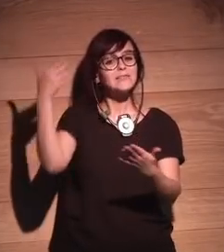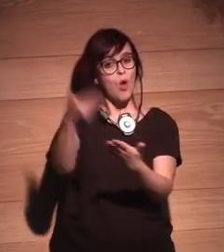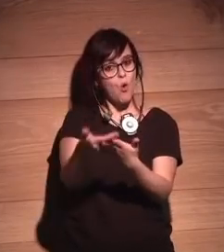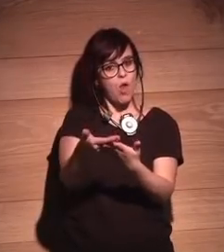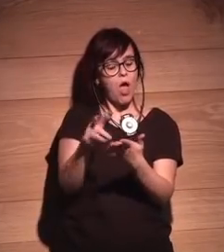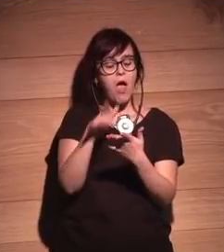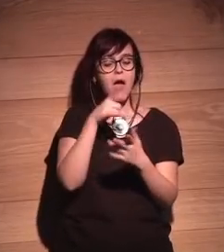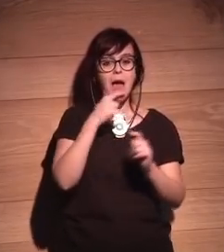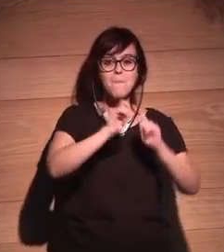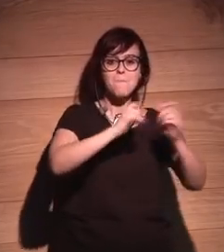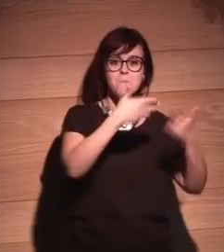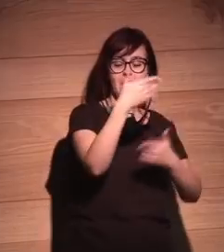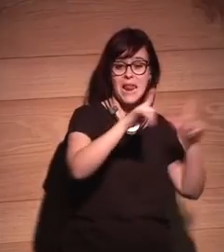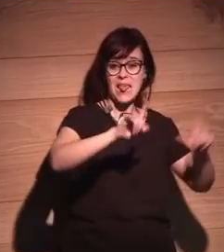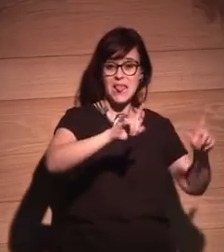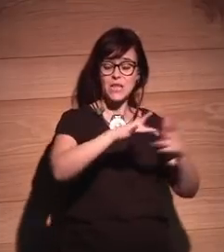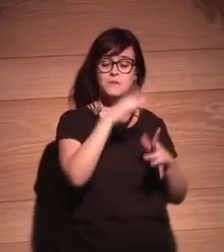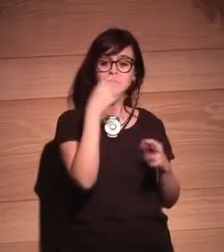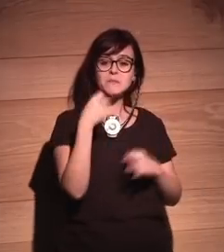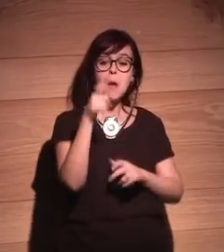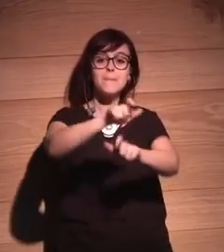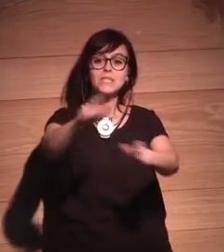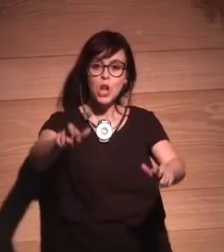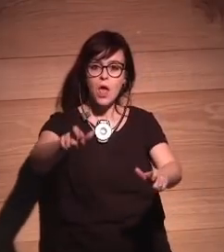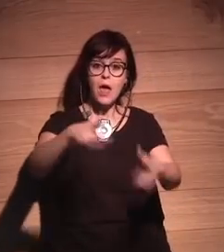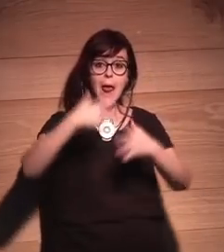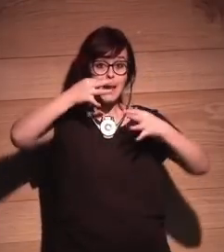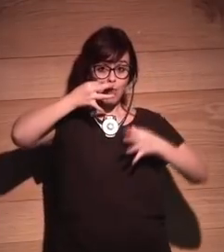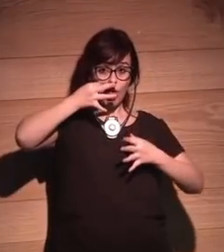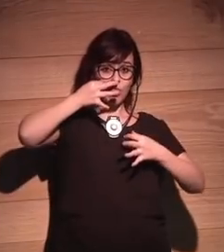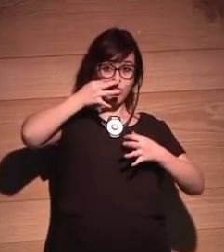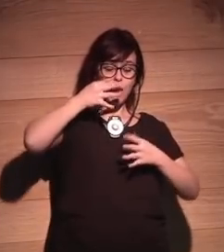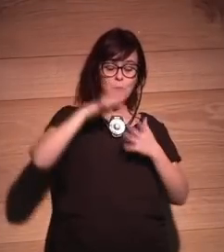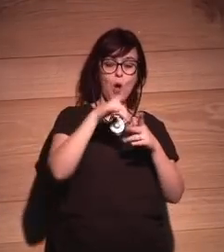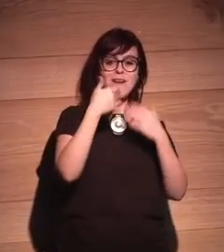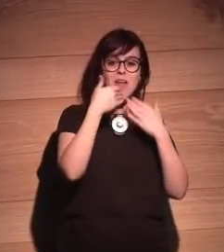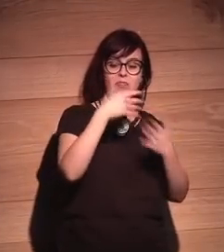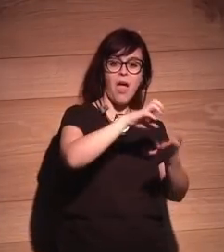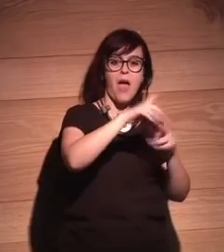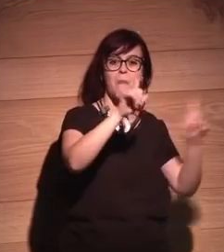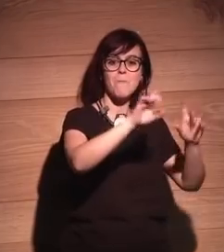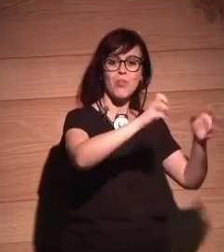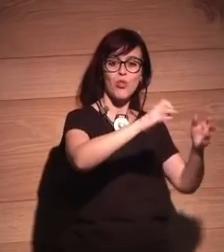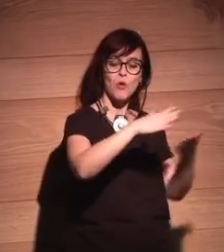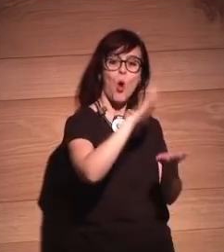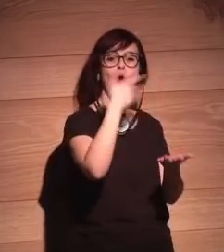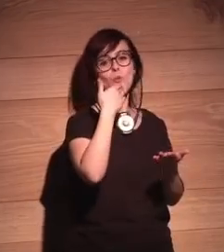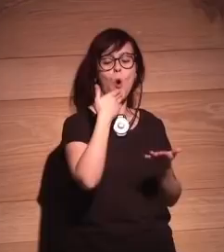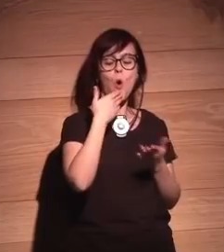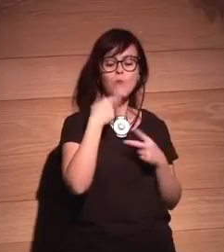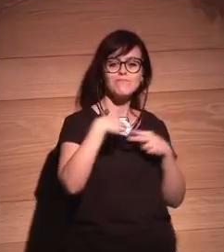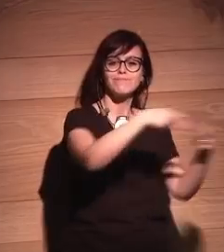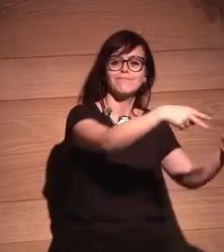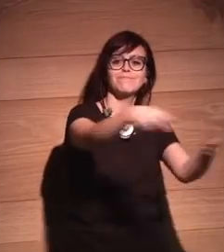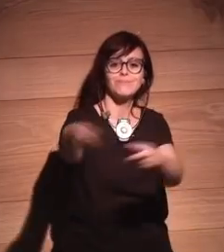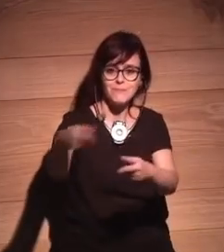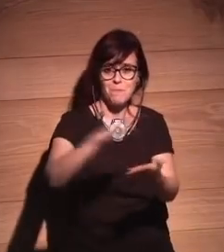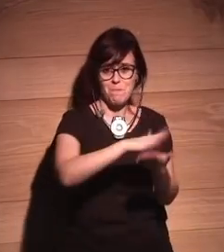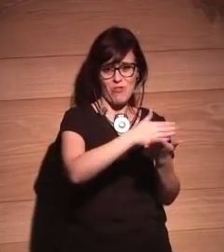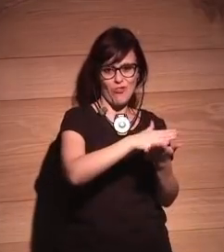realidad y las personas, a la hora de contar los hechos, las cosas que nos pasan como sociedad. Yo quería preguntaros